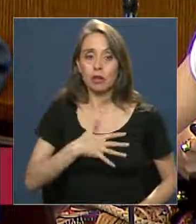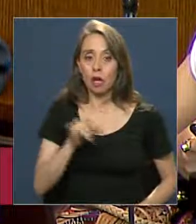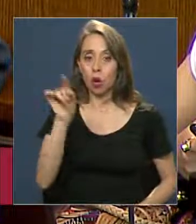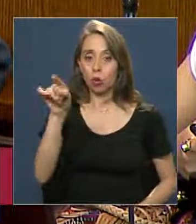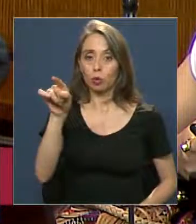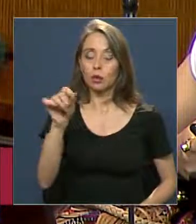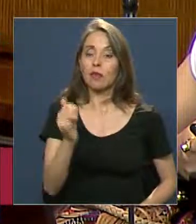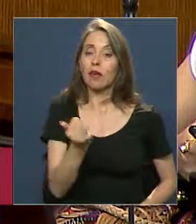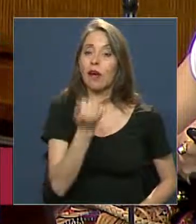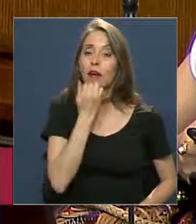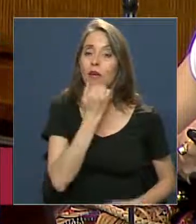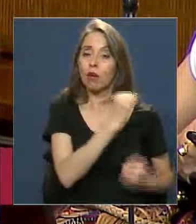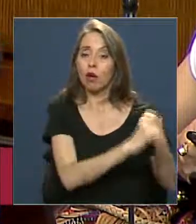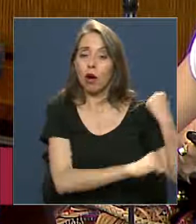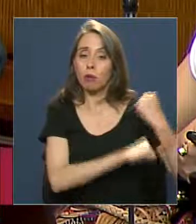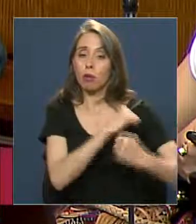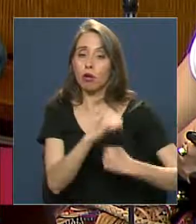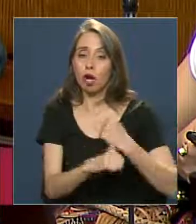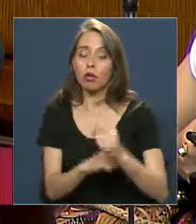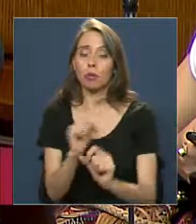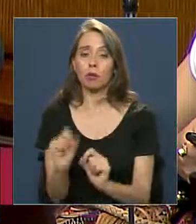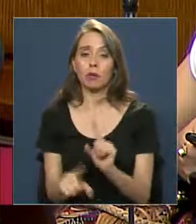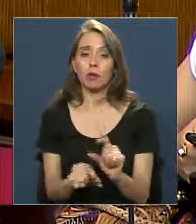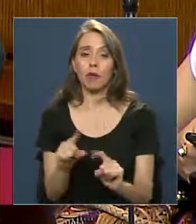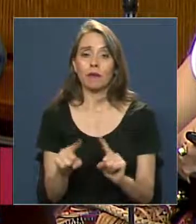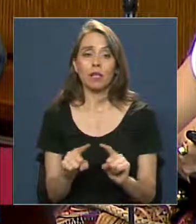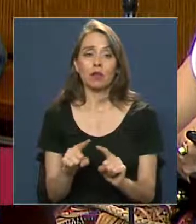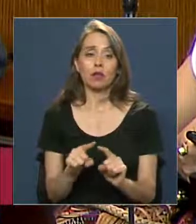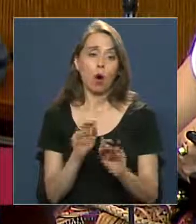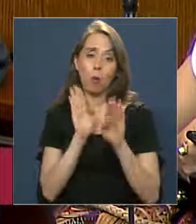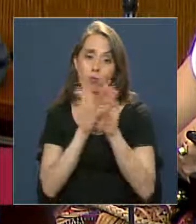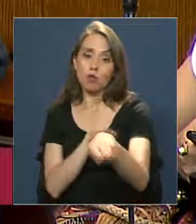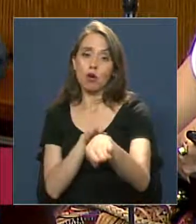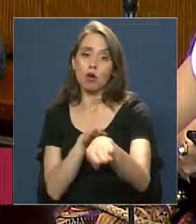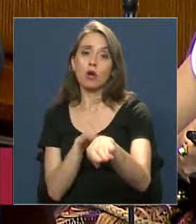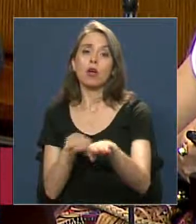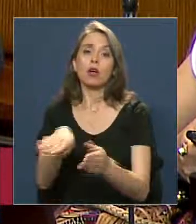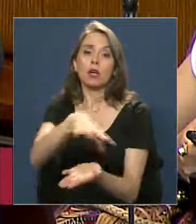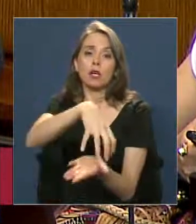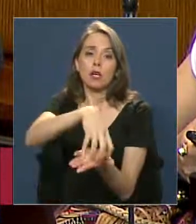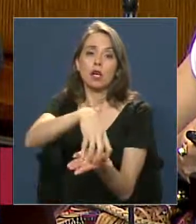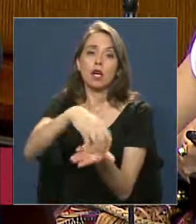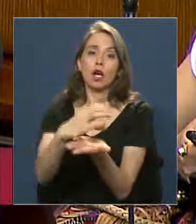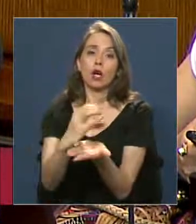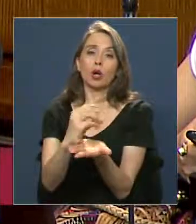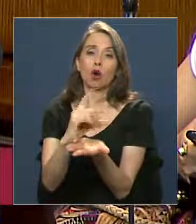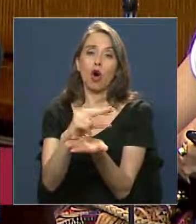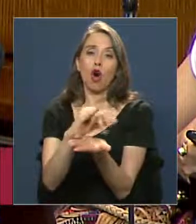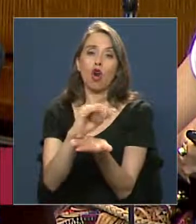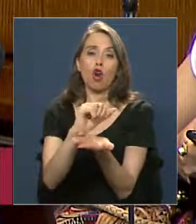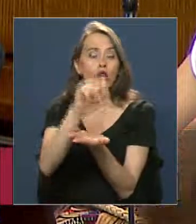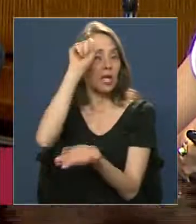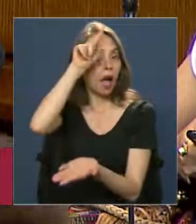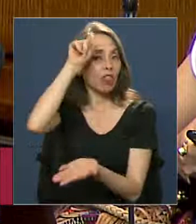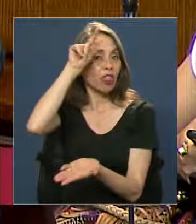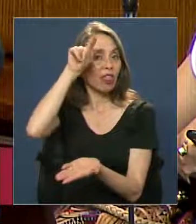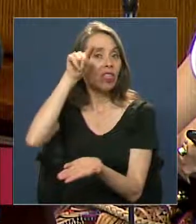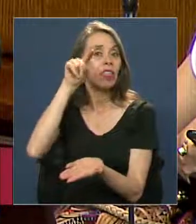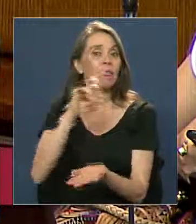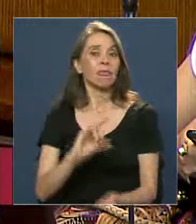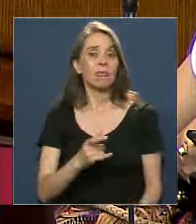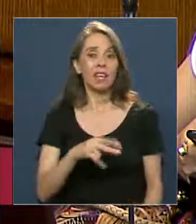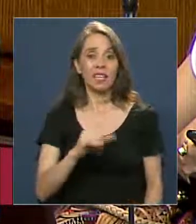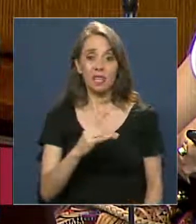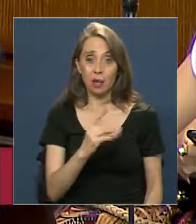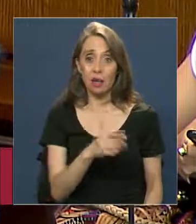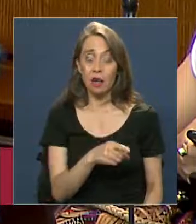estuvo equivocado largos años cuando defendió a ultranza a Colonia Dignidad, yo quiero decirle hoy día que siento que este